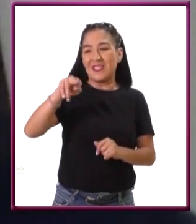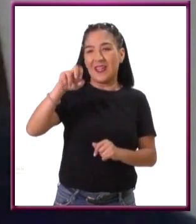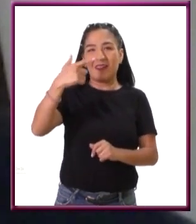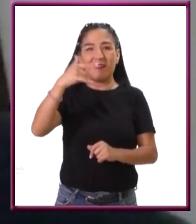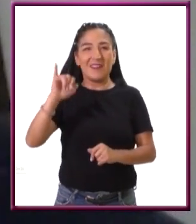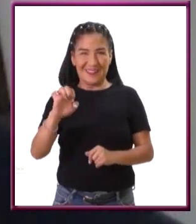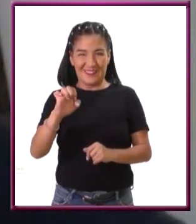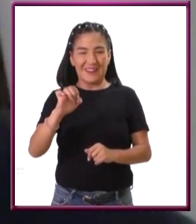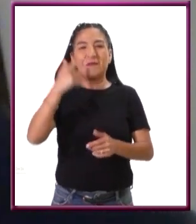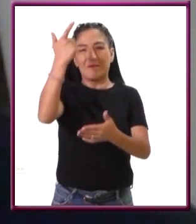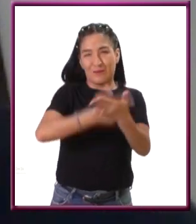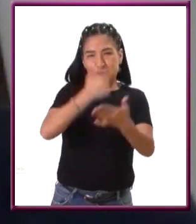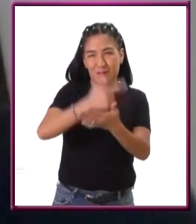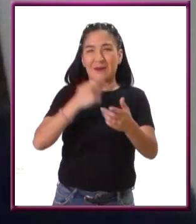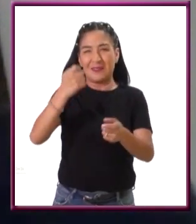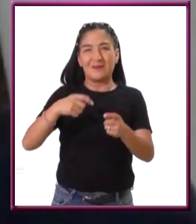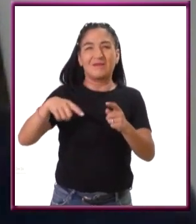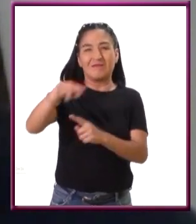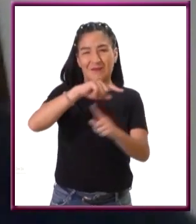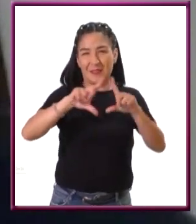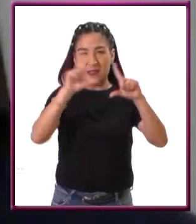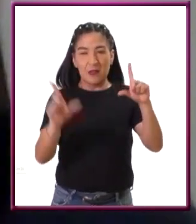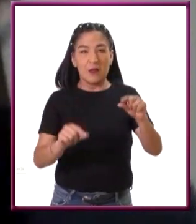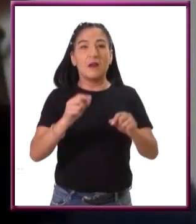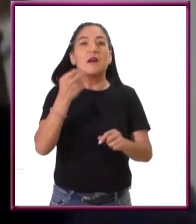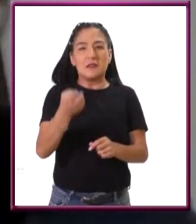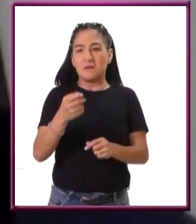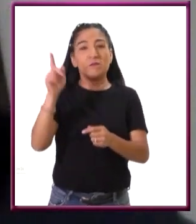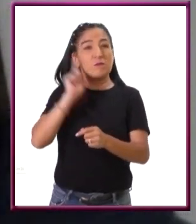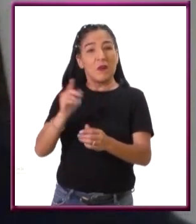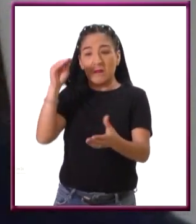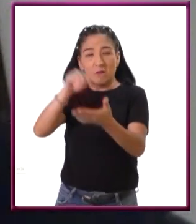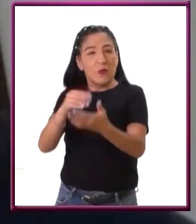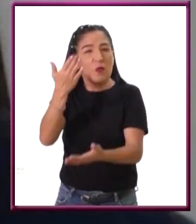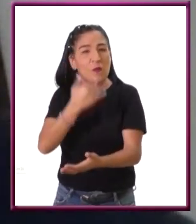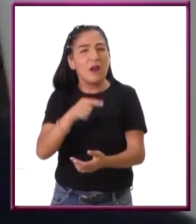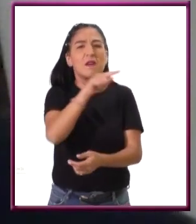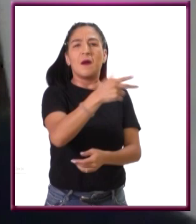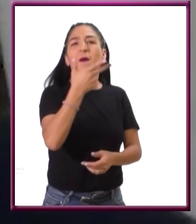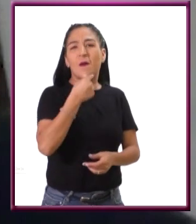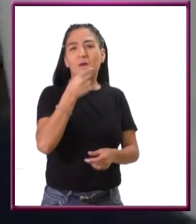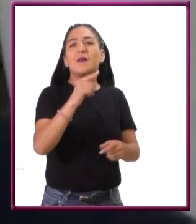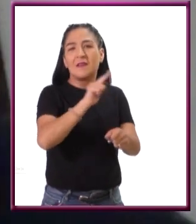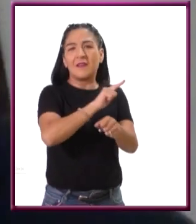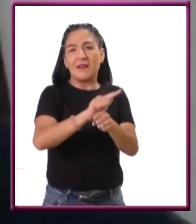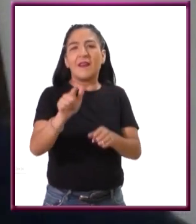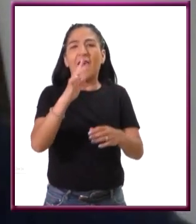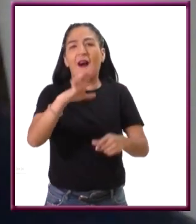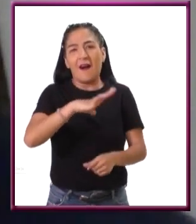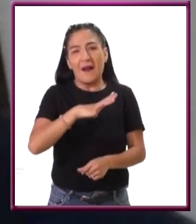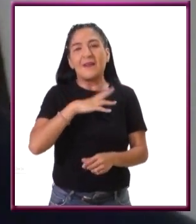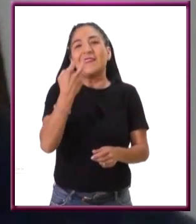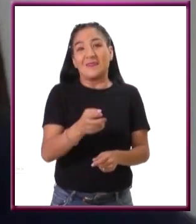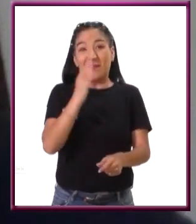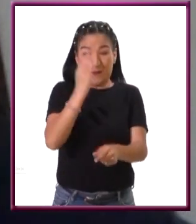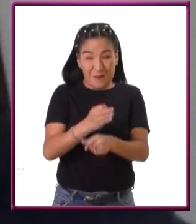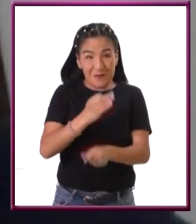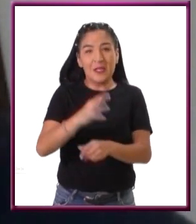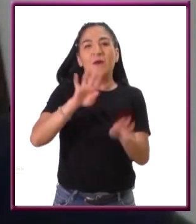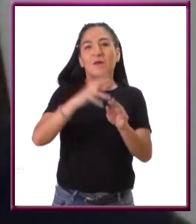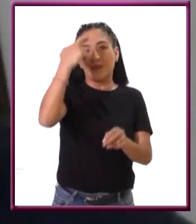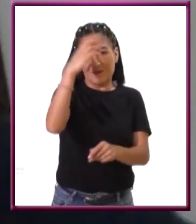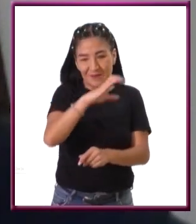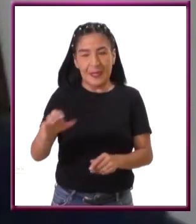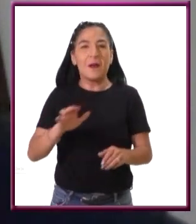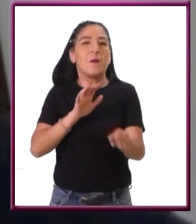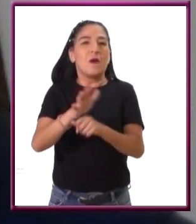INEGI, ¿no? Cosa que sí registra en el caso de los hombres homosexuales. Entonces, todavía hoy el reconocimiento de